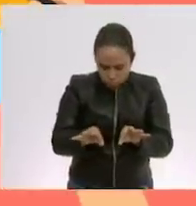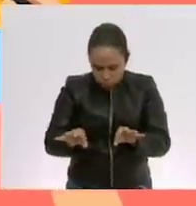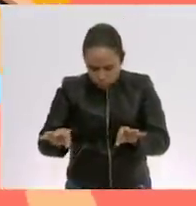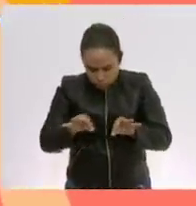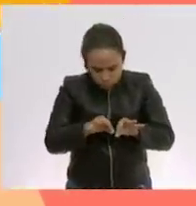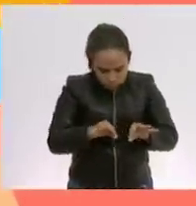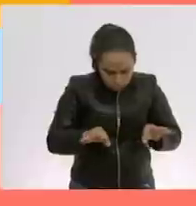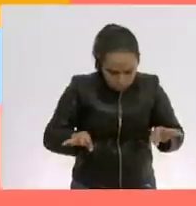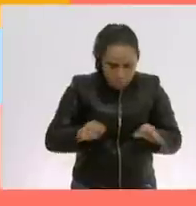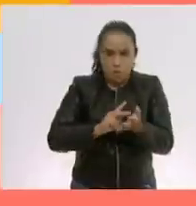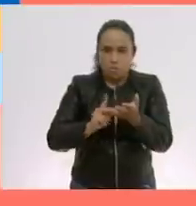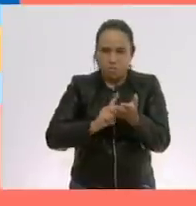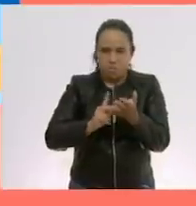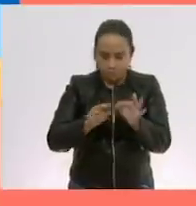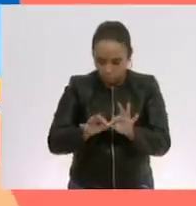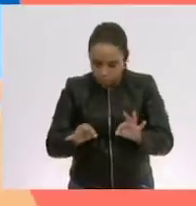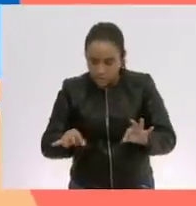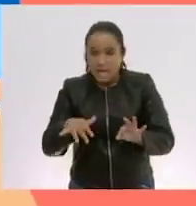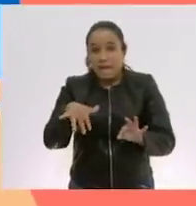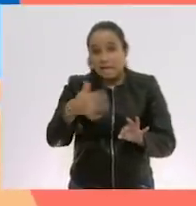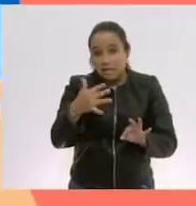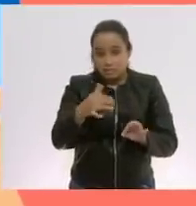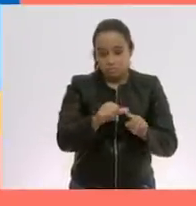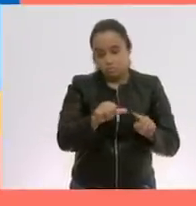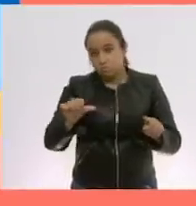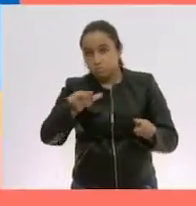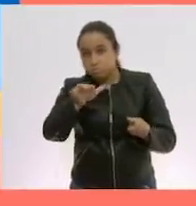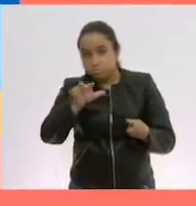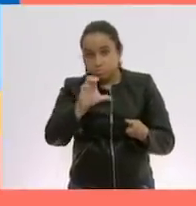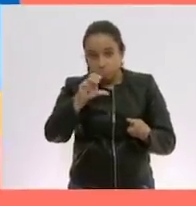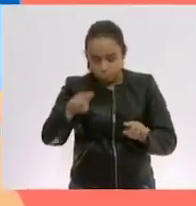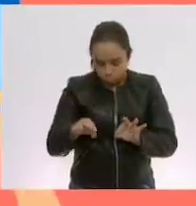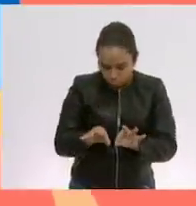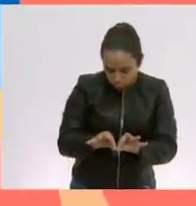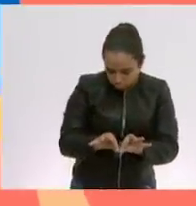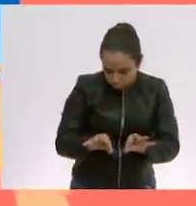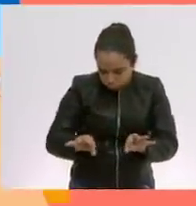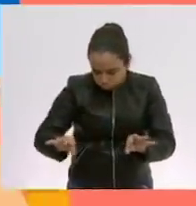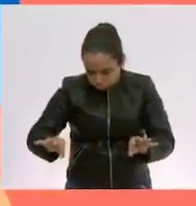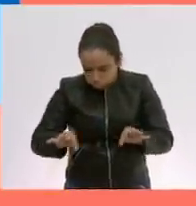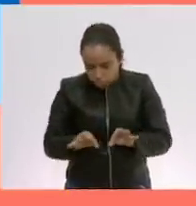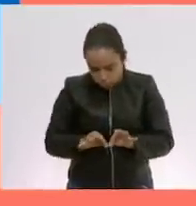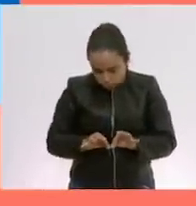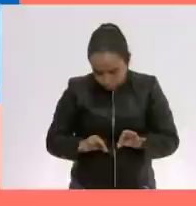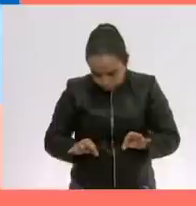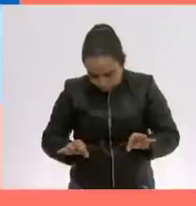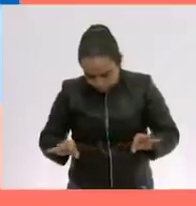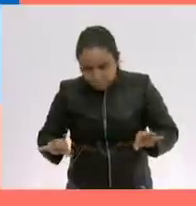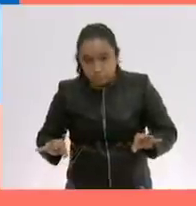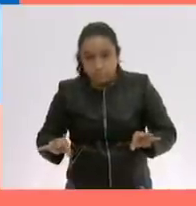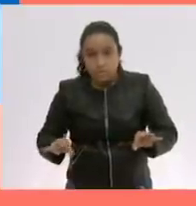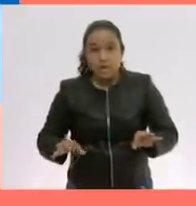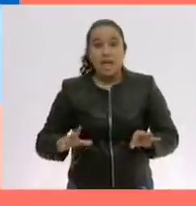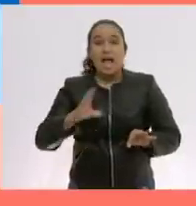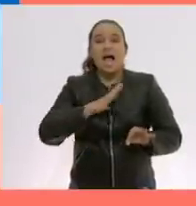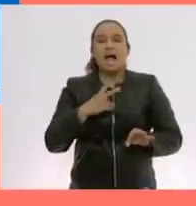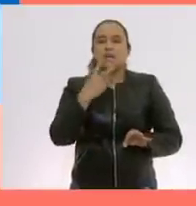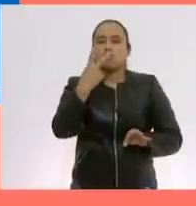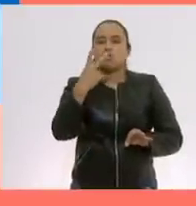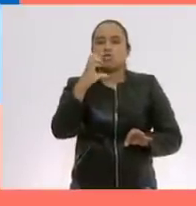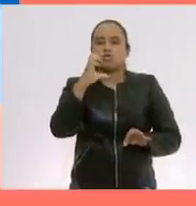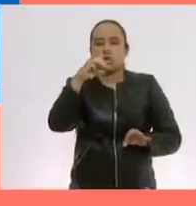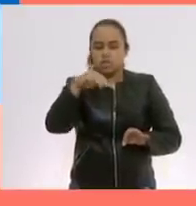el plumón o la pluma de 15 a 18 centímetros de largo de un lado, dejando un margen de